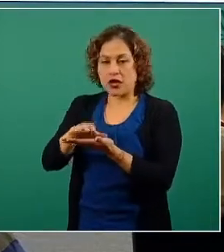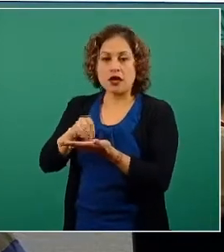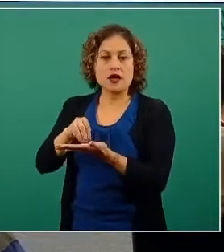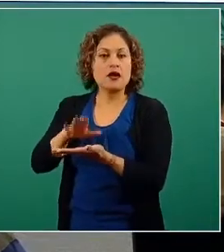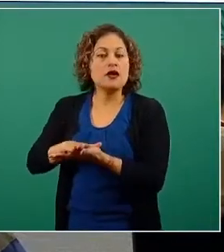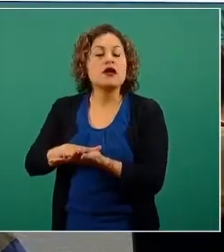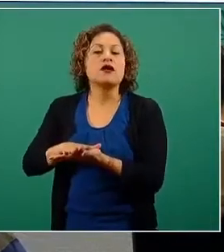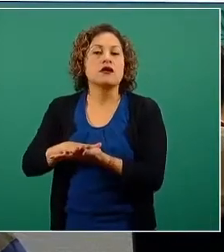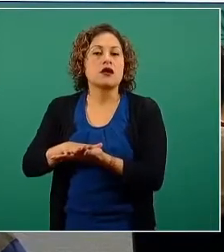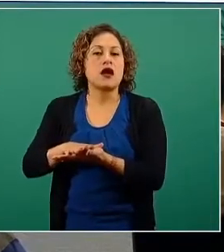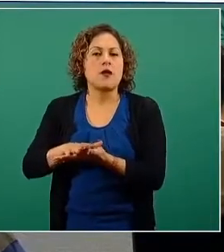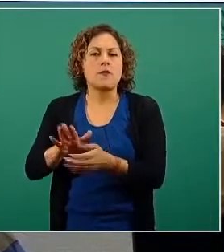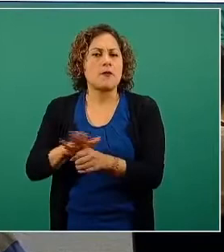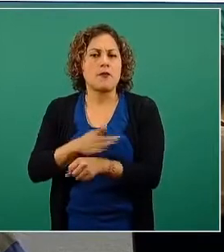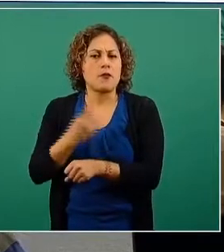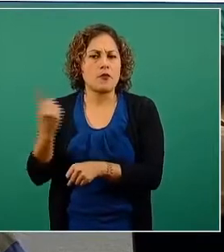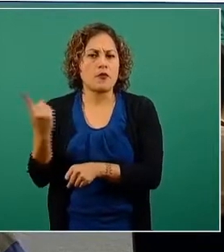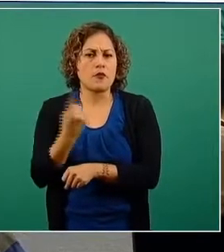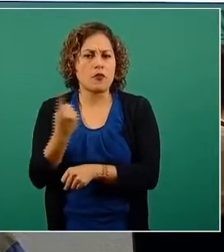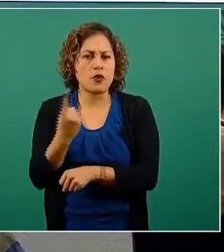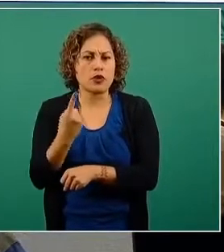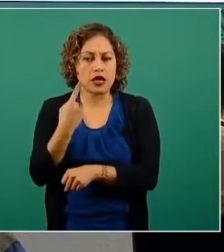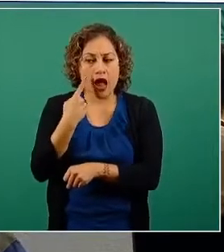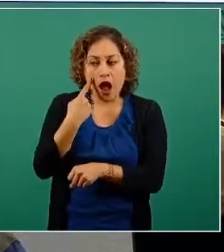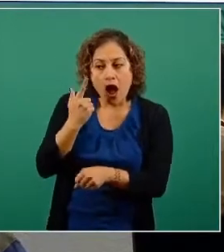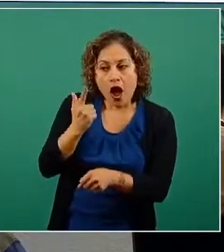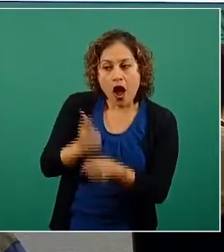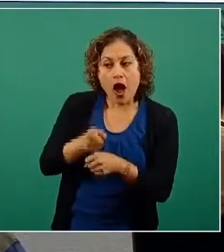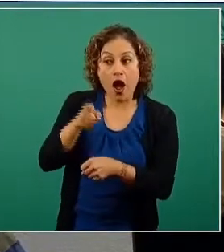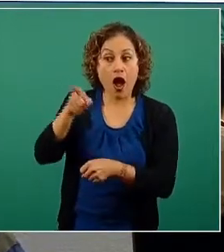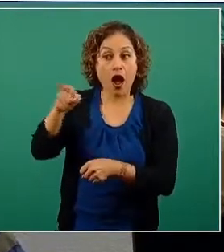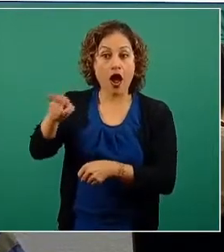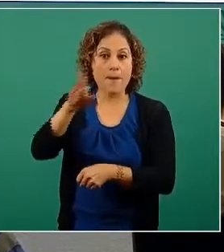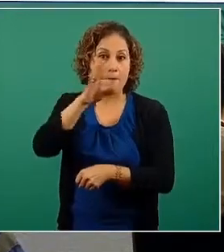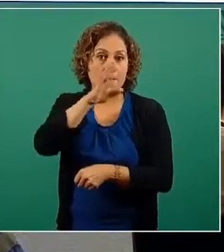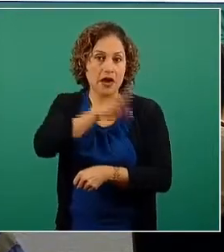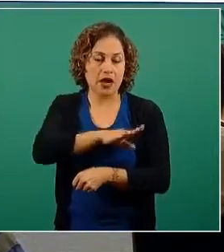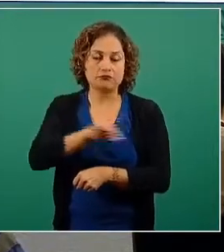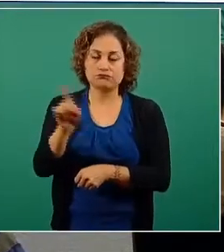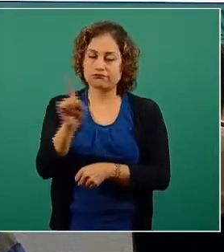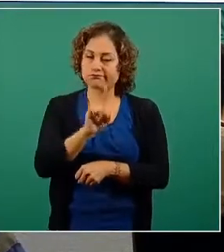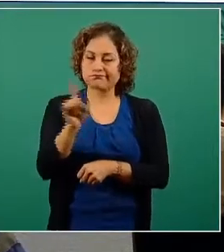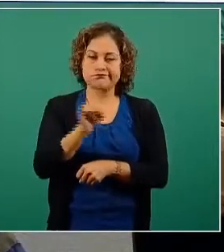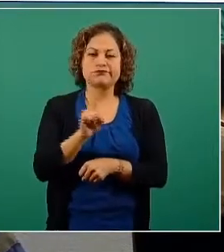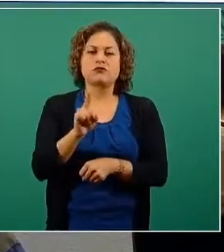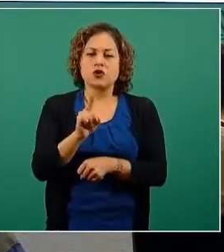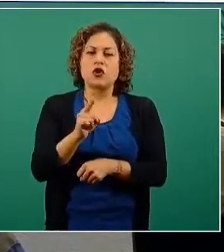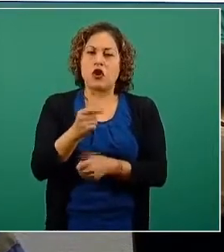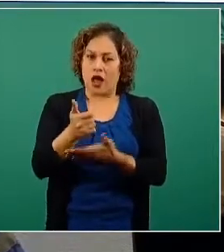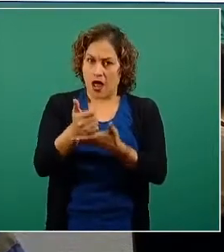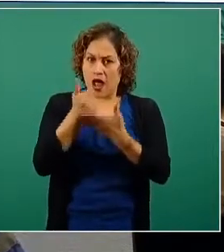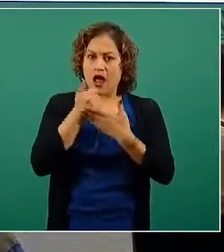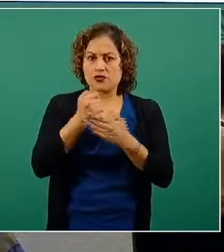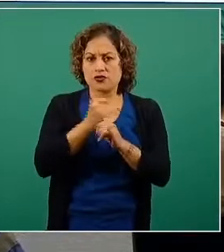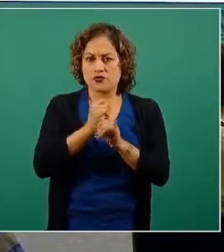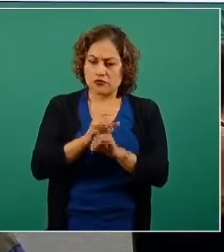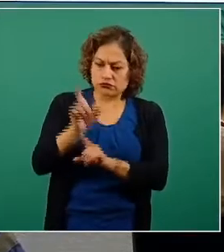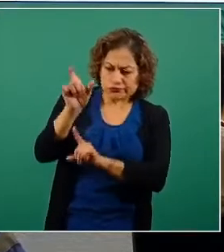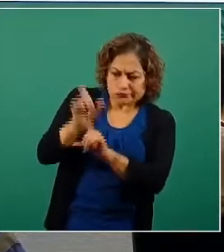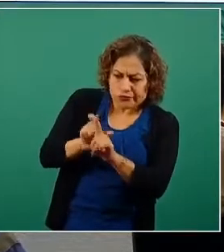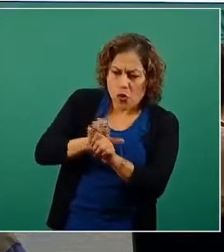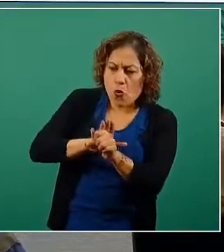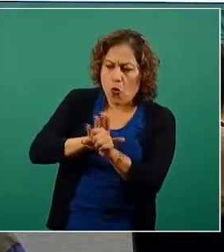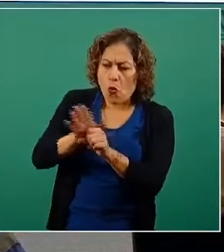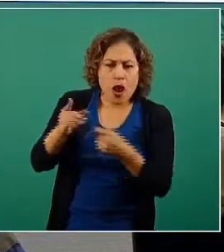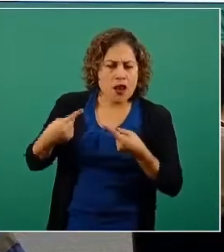exclusivamente que la población pudiera en un momento dado presentarlo, sino también para identificar cuáles son las manifestaciones que se presentan. Y